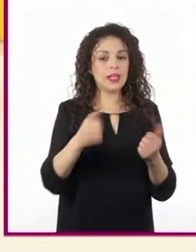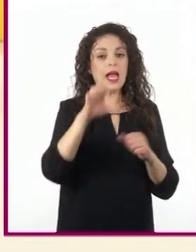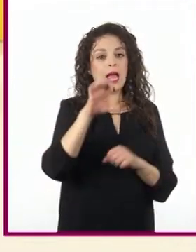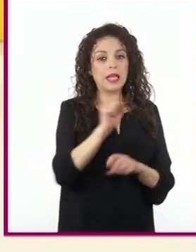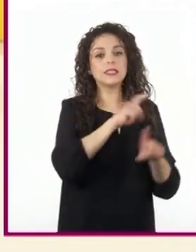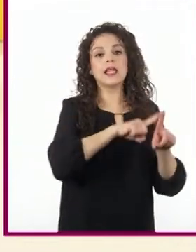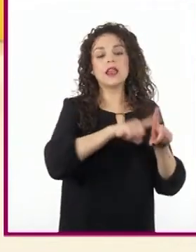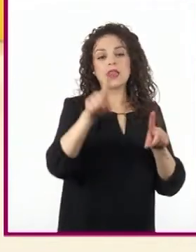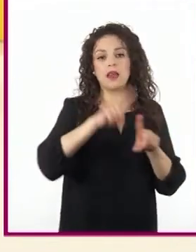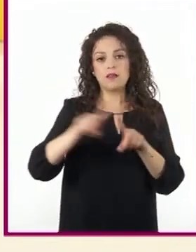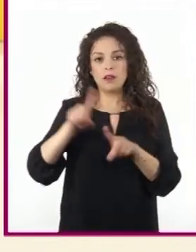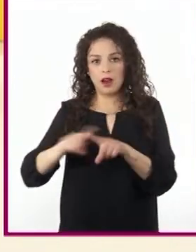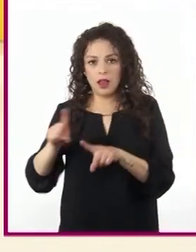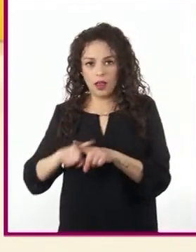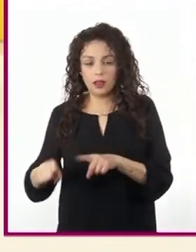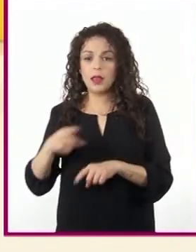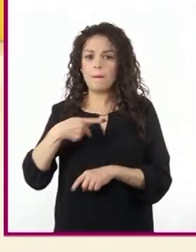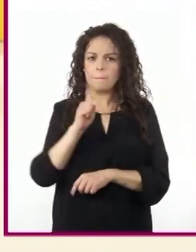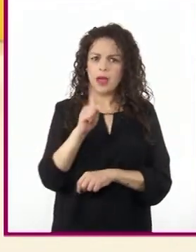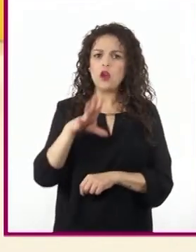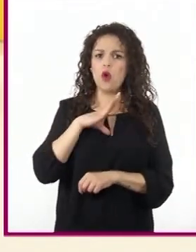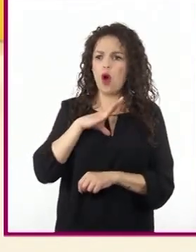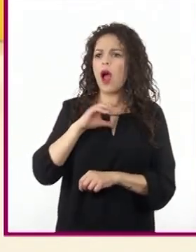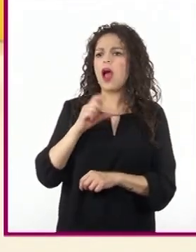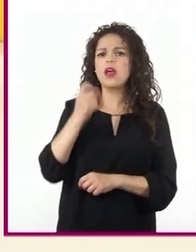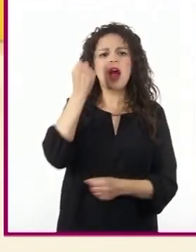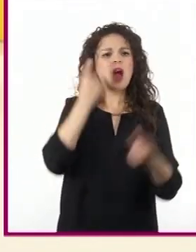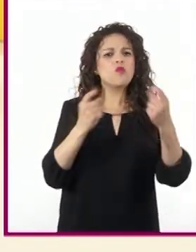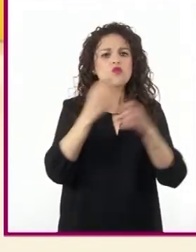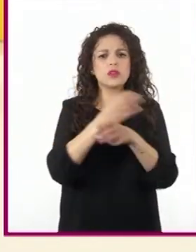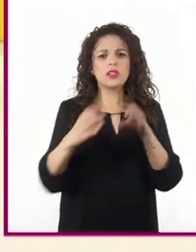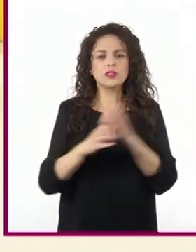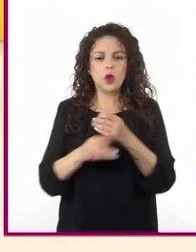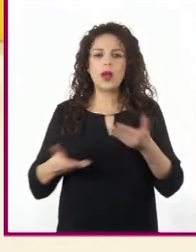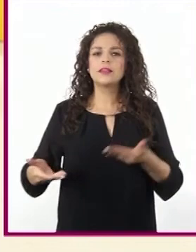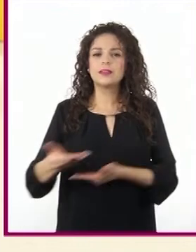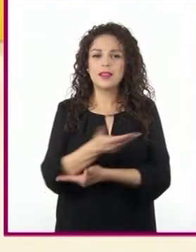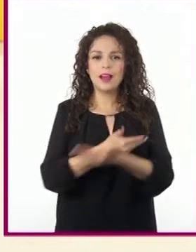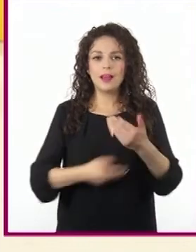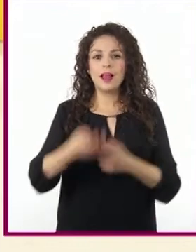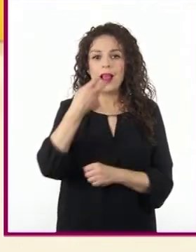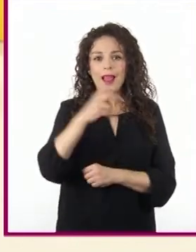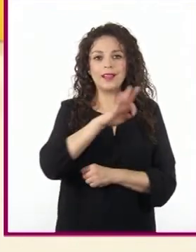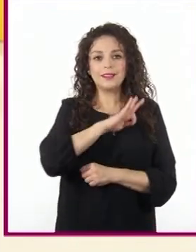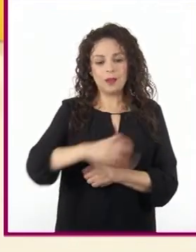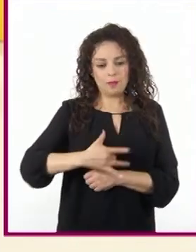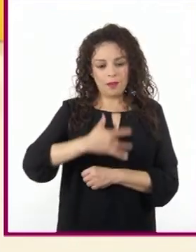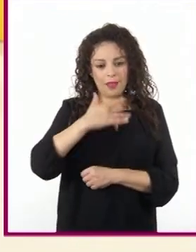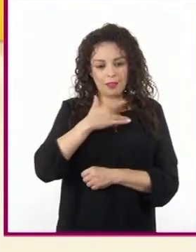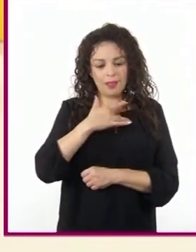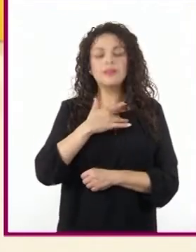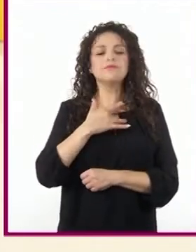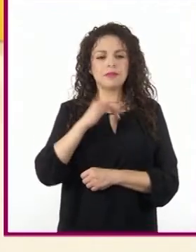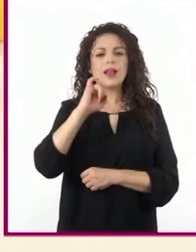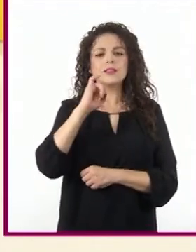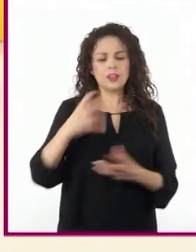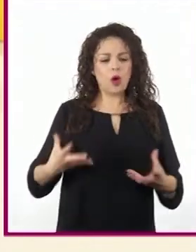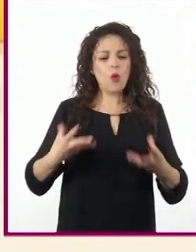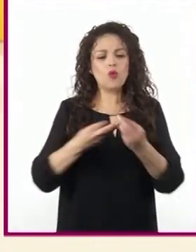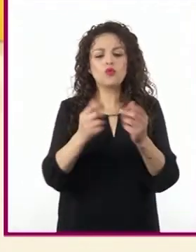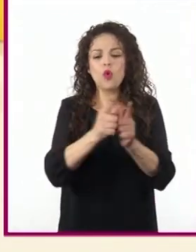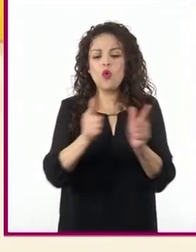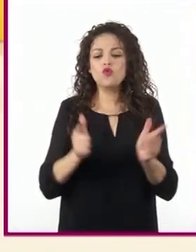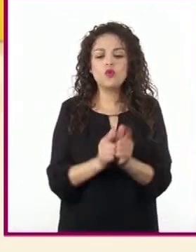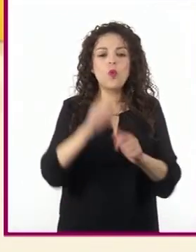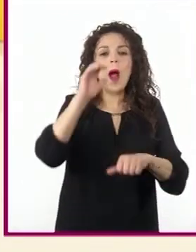que existen aspectos que comparten y les permiten identificarse como parte de su grupo de amigas y amigos. Lo mismo